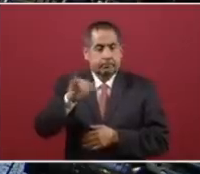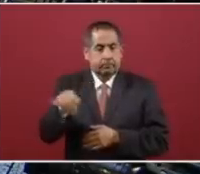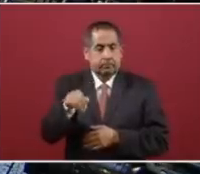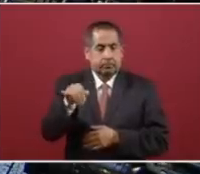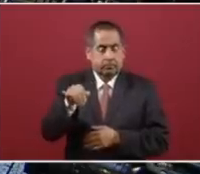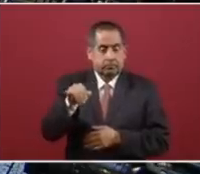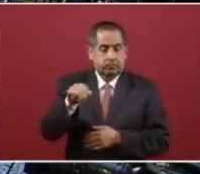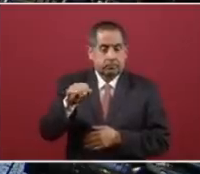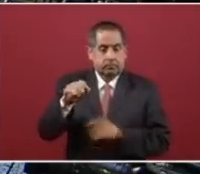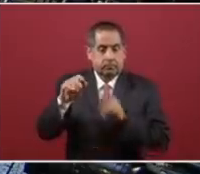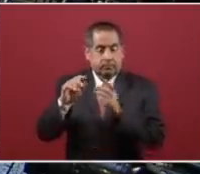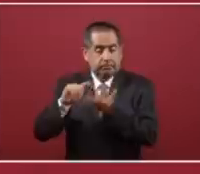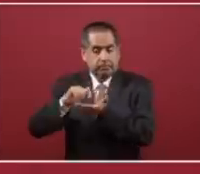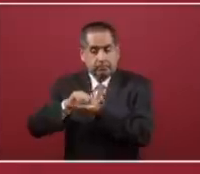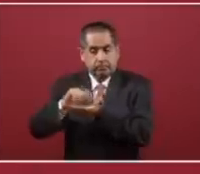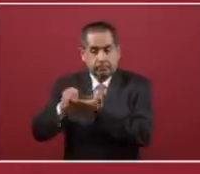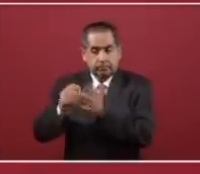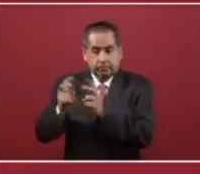tamaulipas